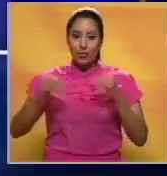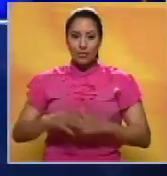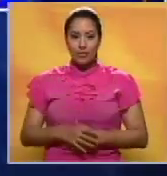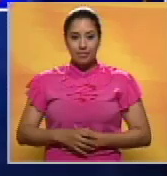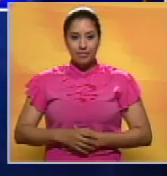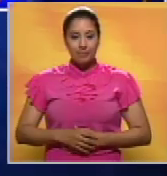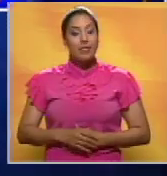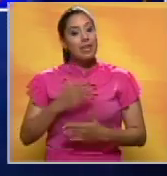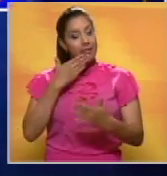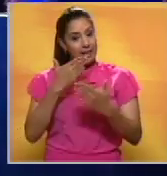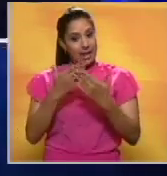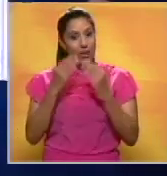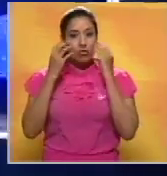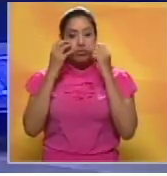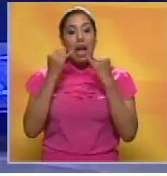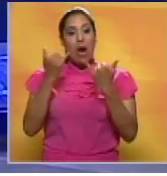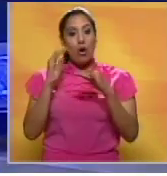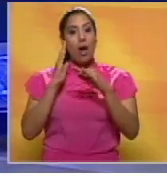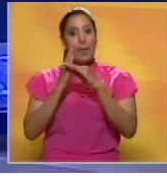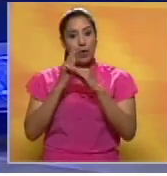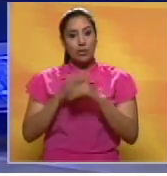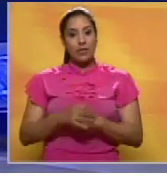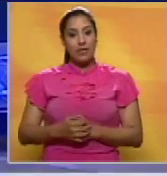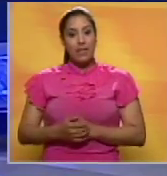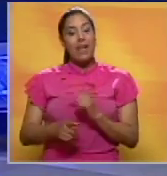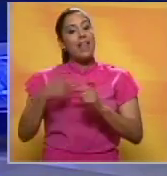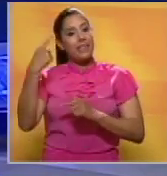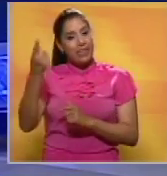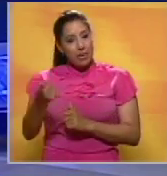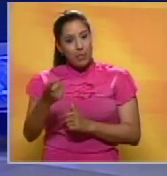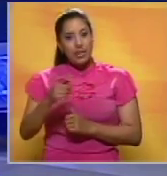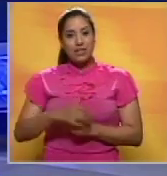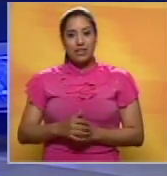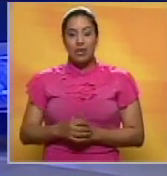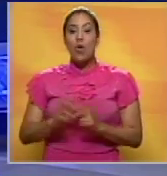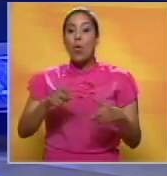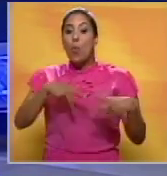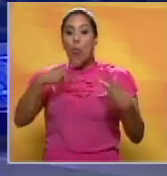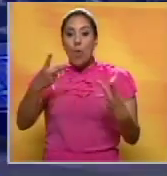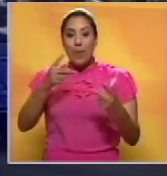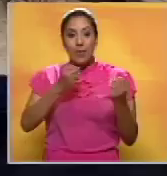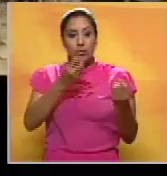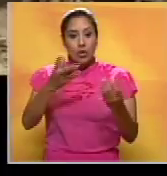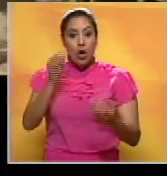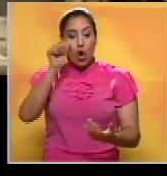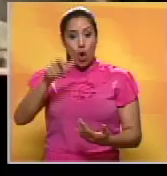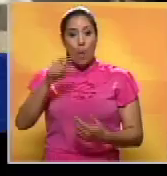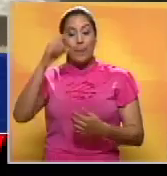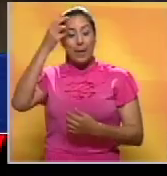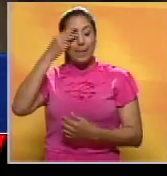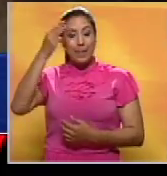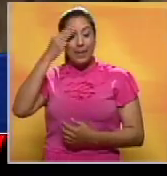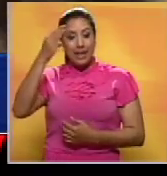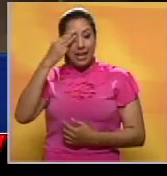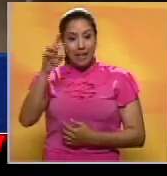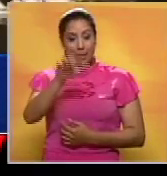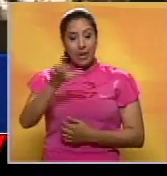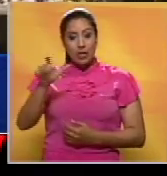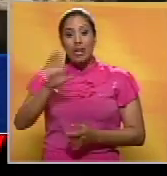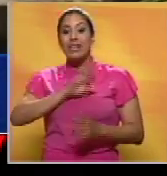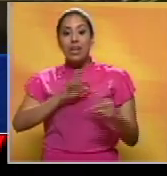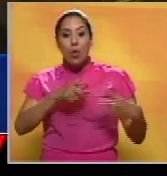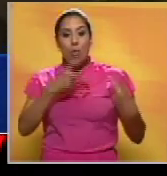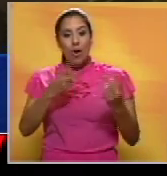para todos. Muchísimas gracias, Gregorio. Amigos, vamos entonces a la pausa. Al regreso, nueva entrega. Johnny Depp y Javier